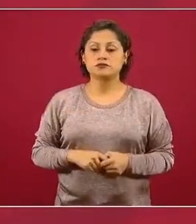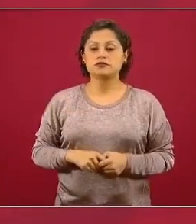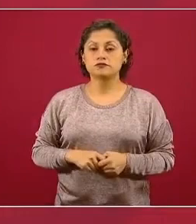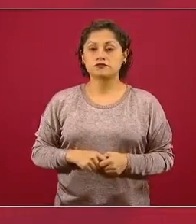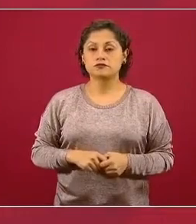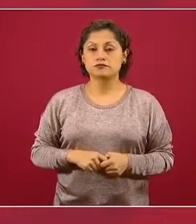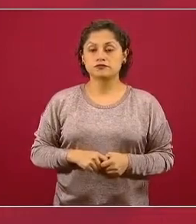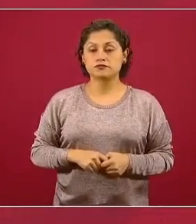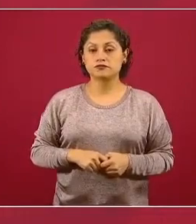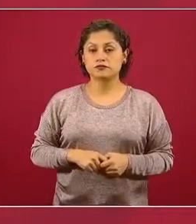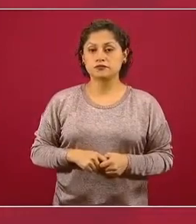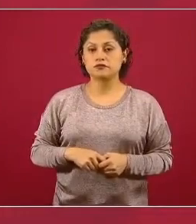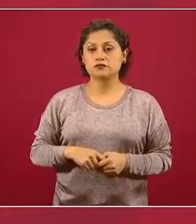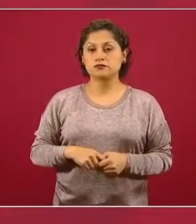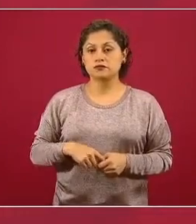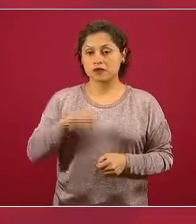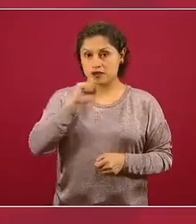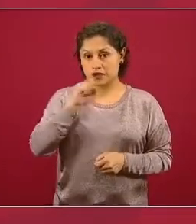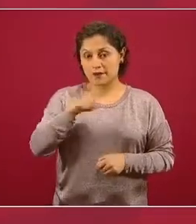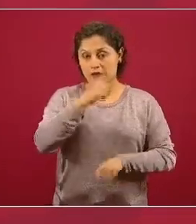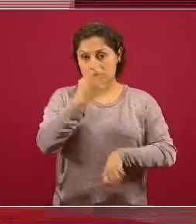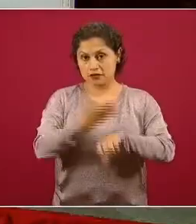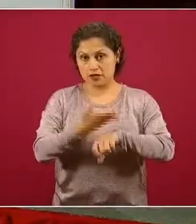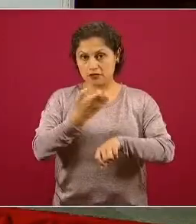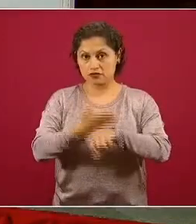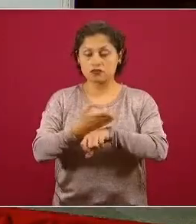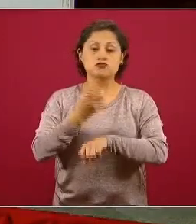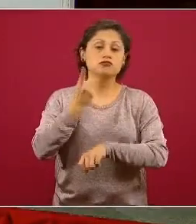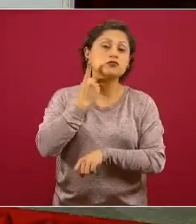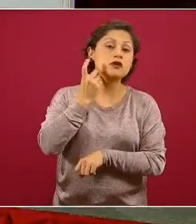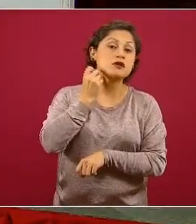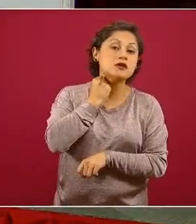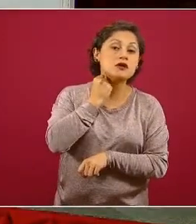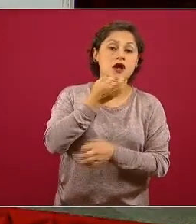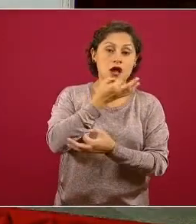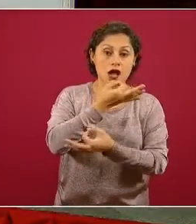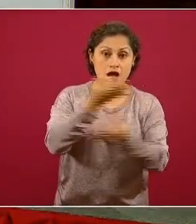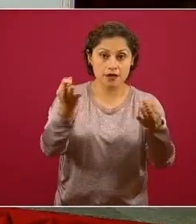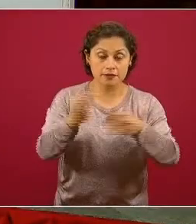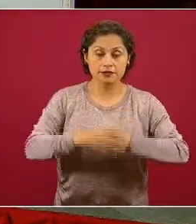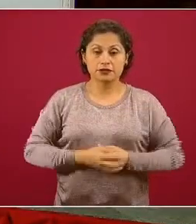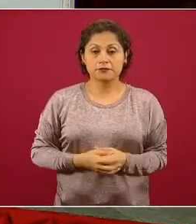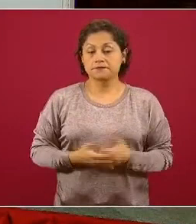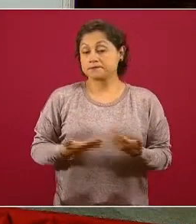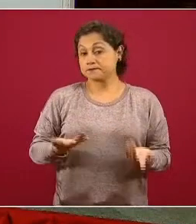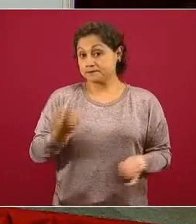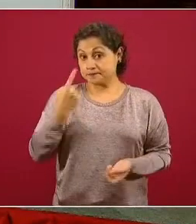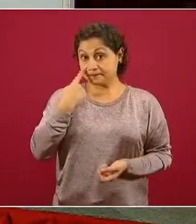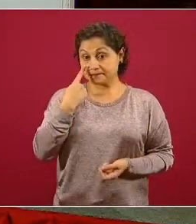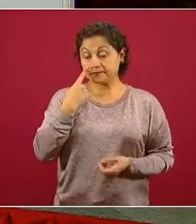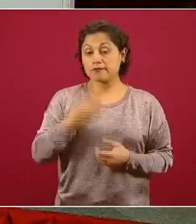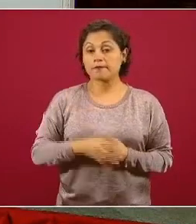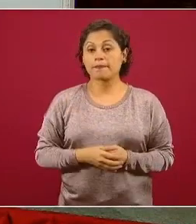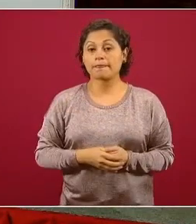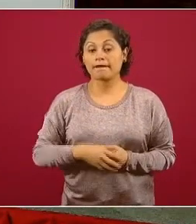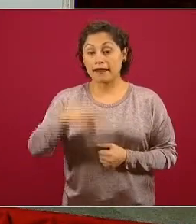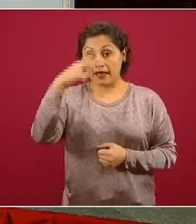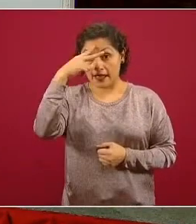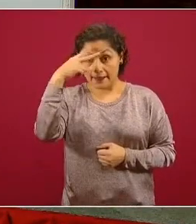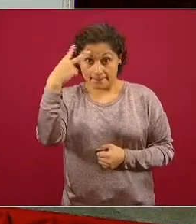poder legislativo de este país. México valora mucho los